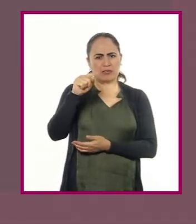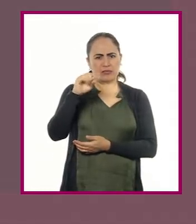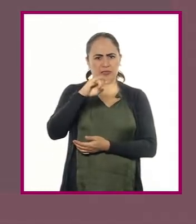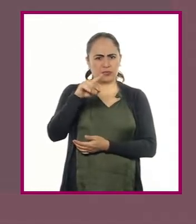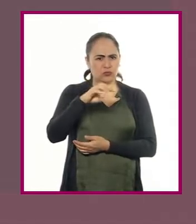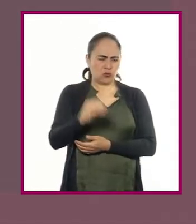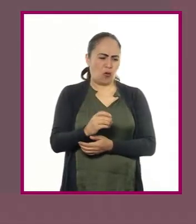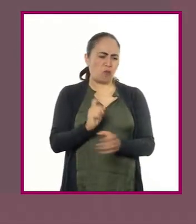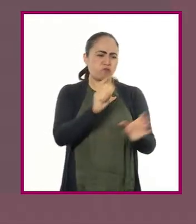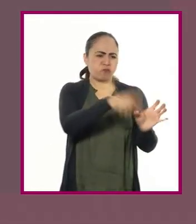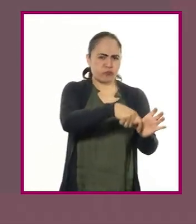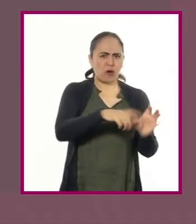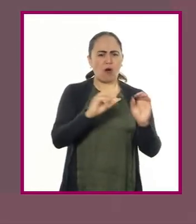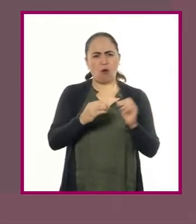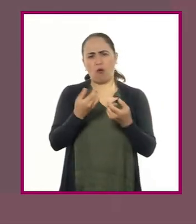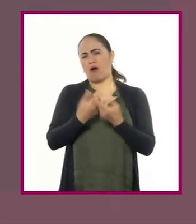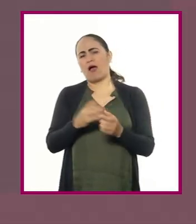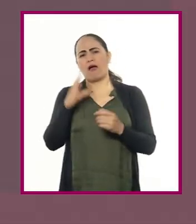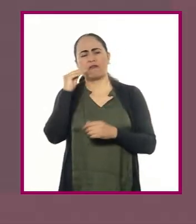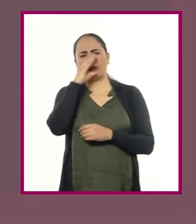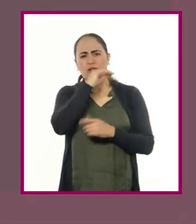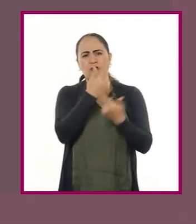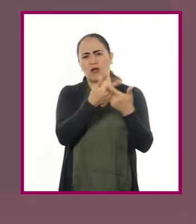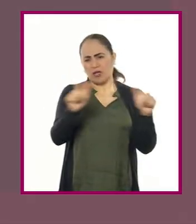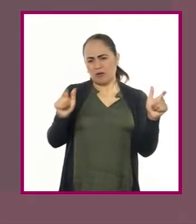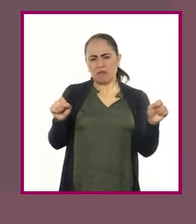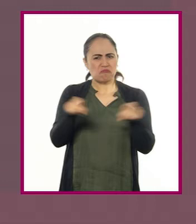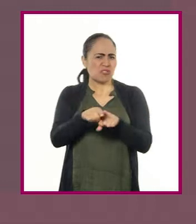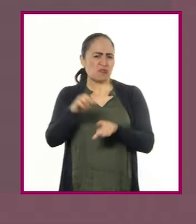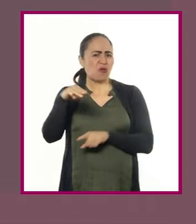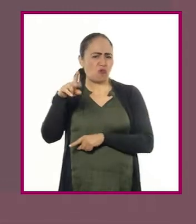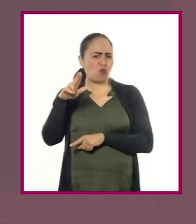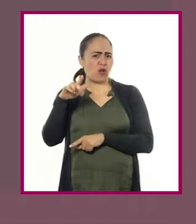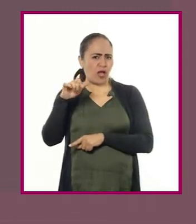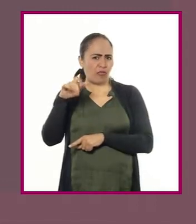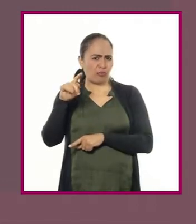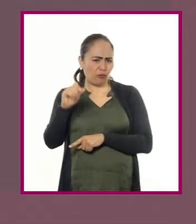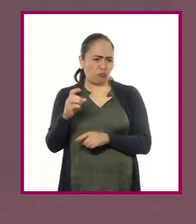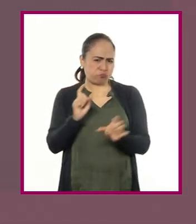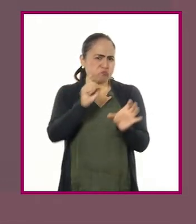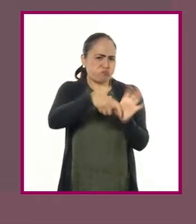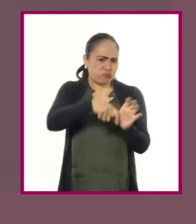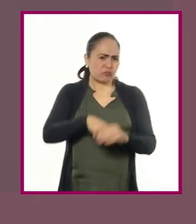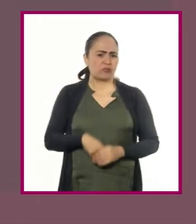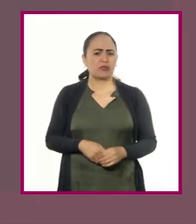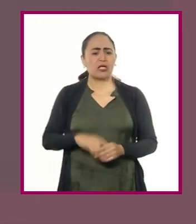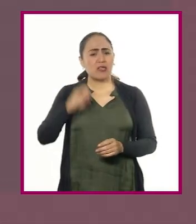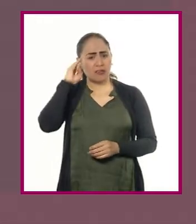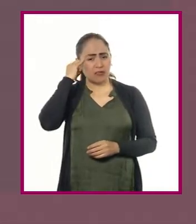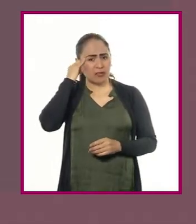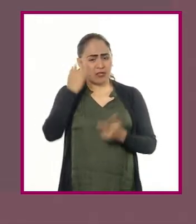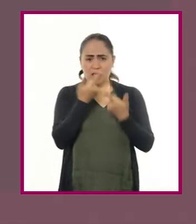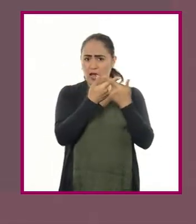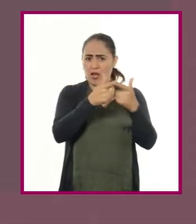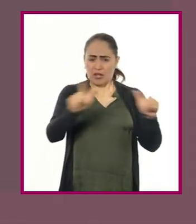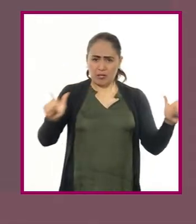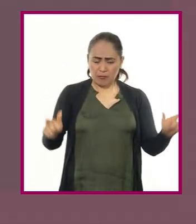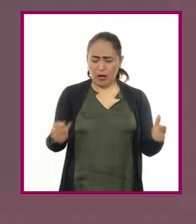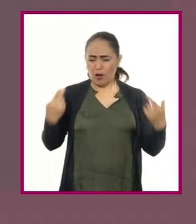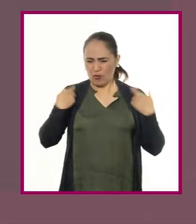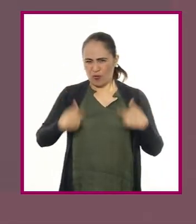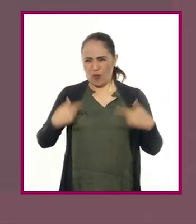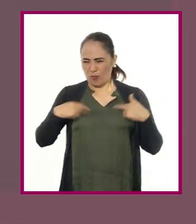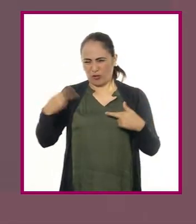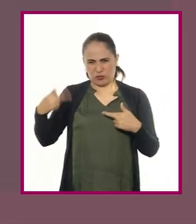africano libre como mulato, y un indígena libre, sin pueblo que lo sujetara, vestido a la española y hablando en